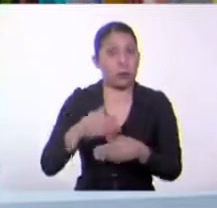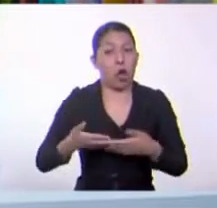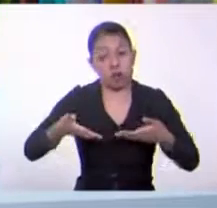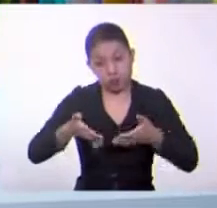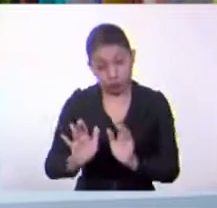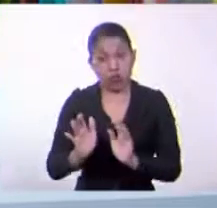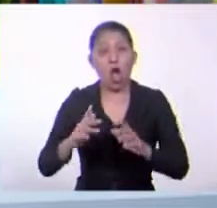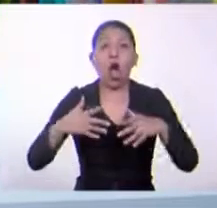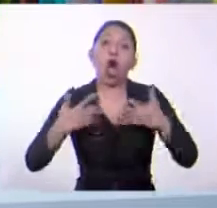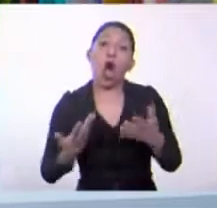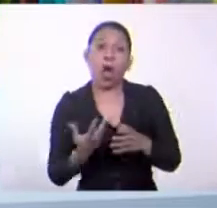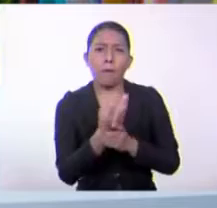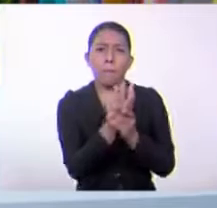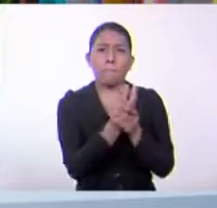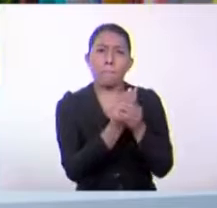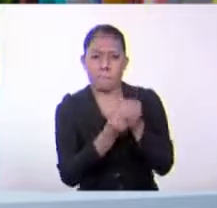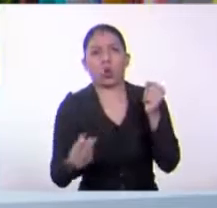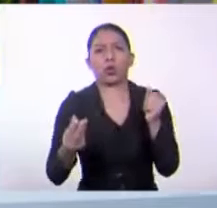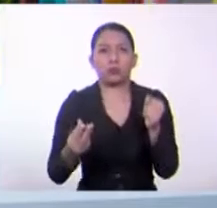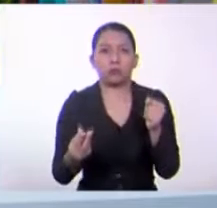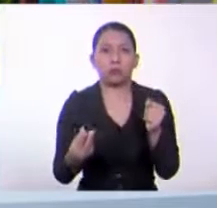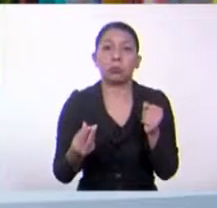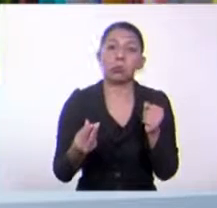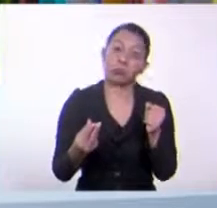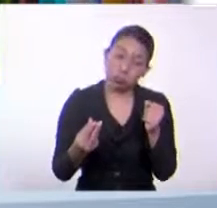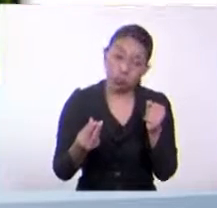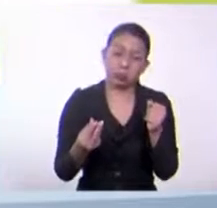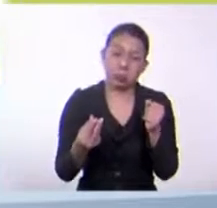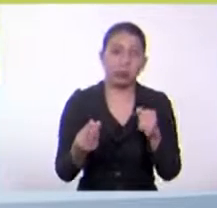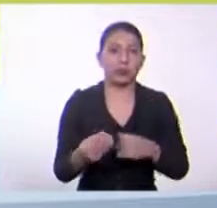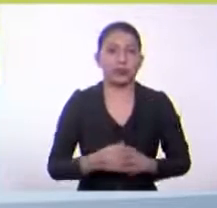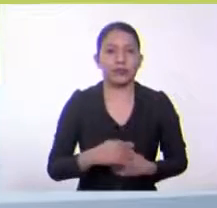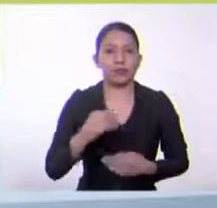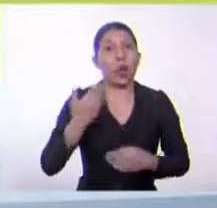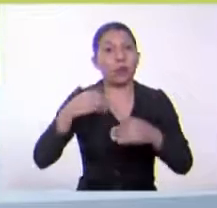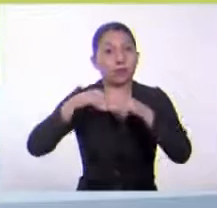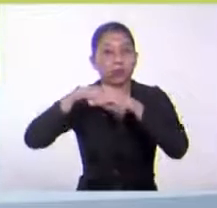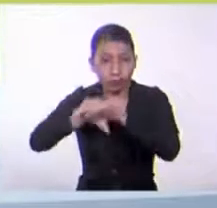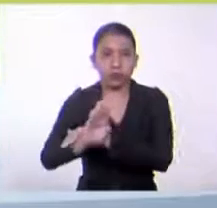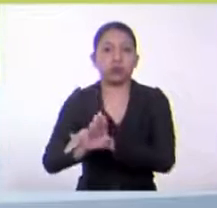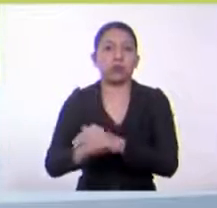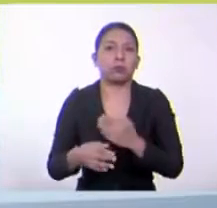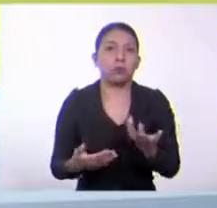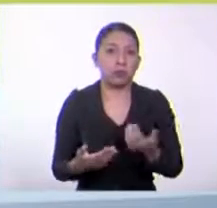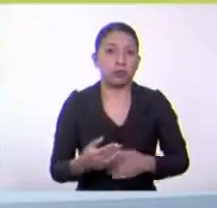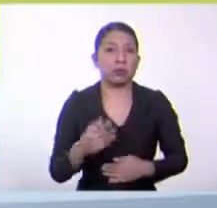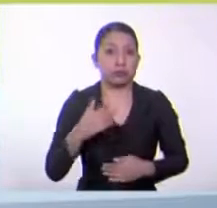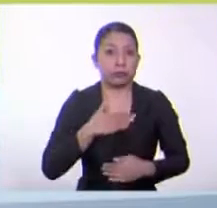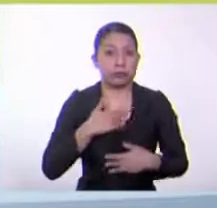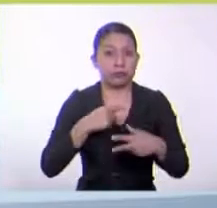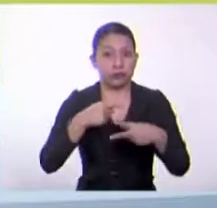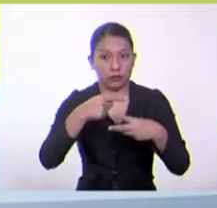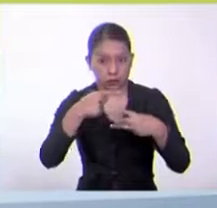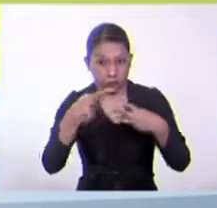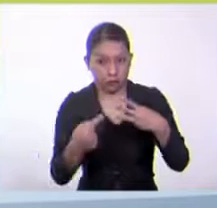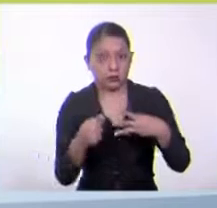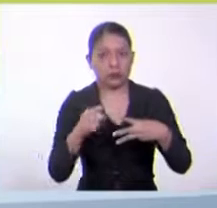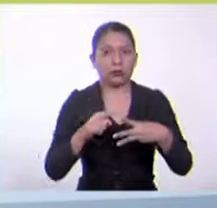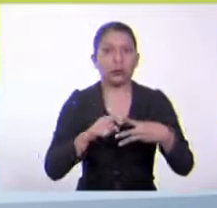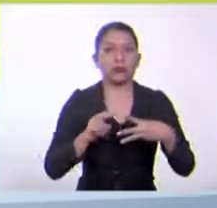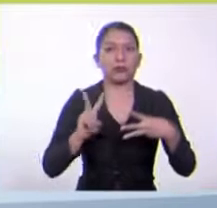En primer lugar, hemos aprendido que existen tres tipos de reproducción: